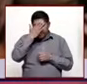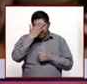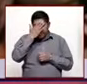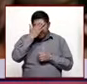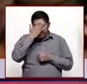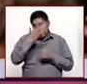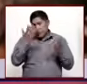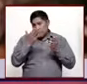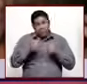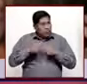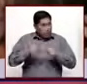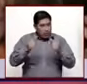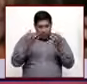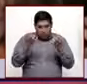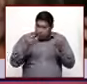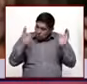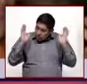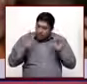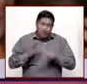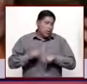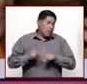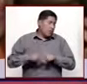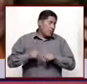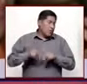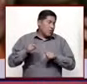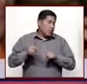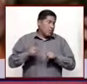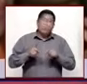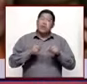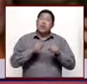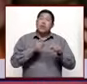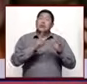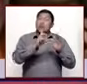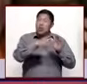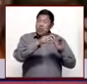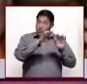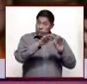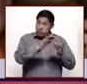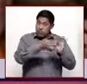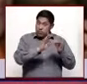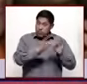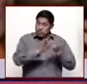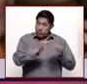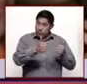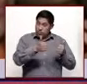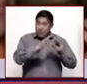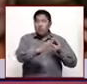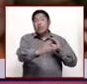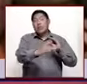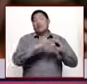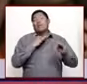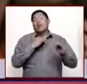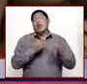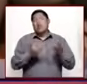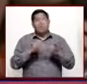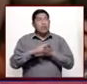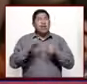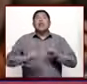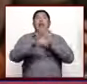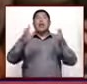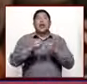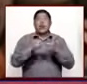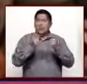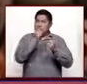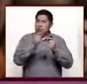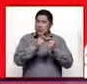en caso de seguir esta iniciativa, se remita nuevamente a las preguntas que cumplan estos tres criterios de claridad, precisión